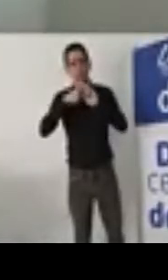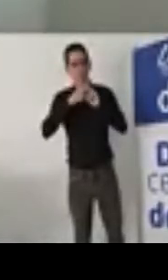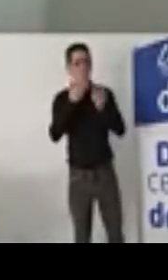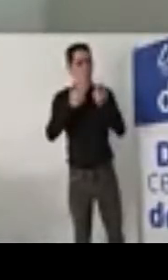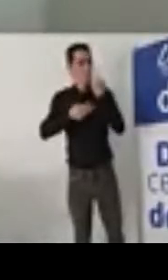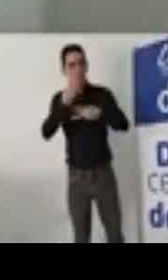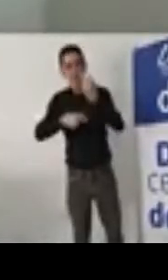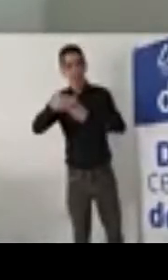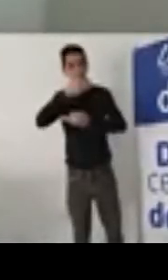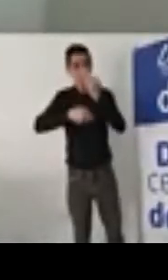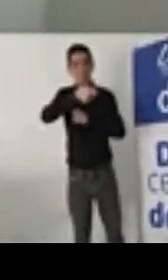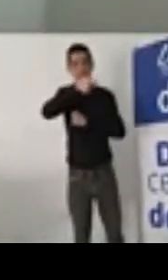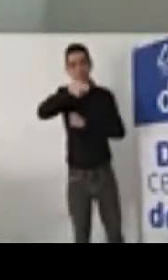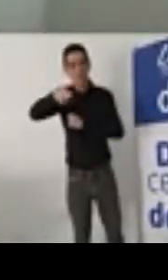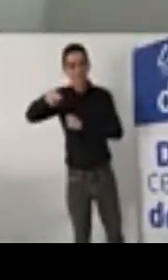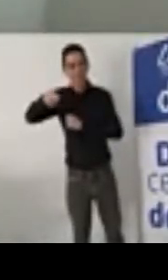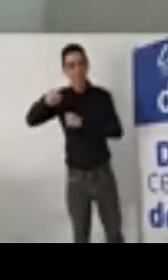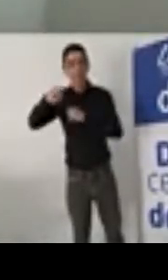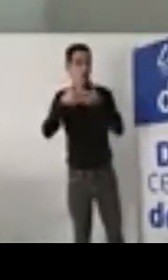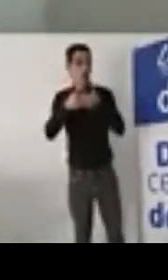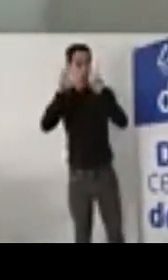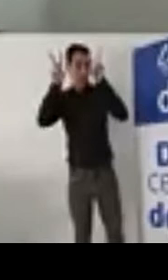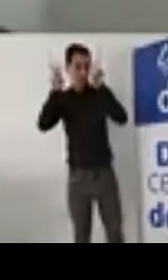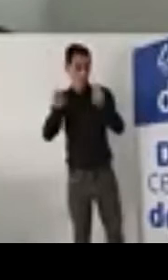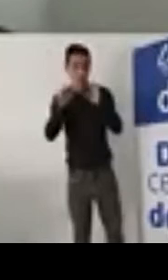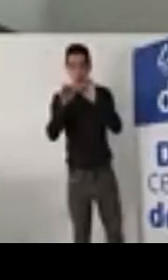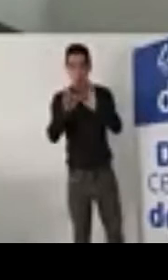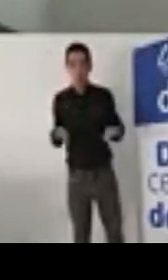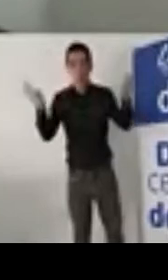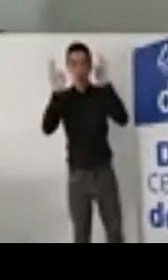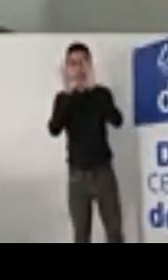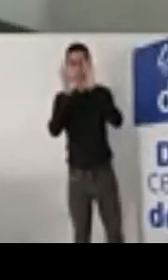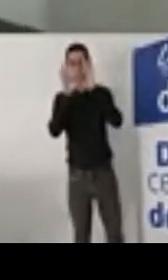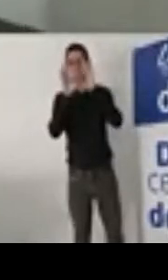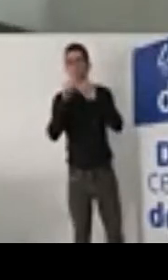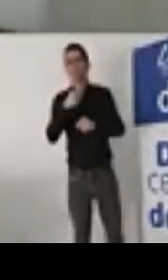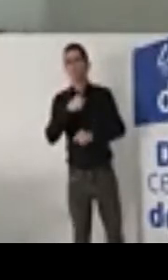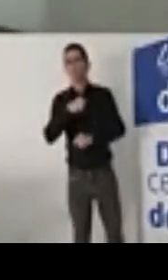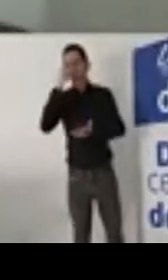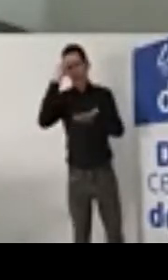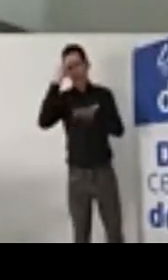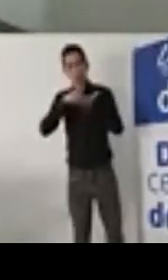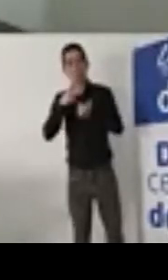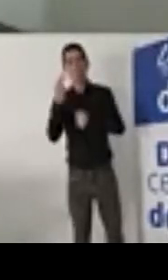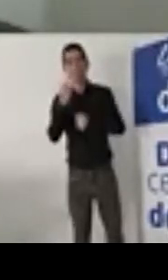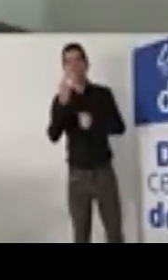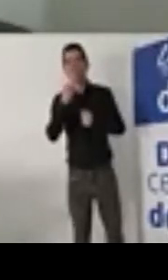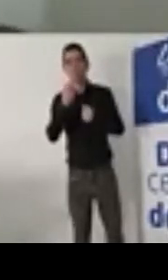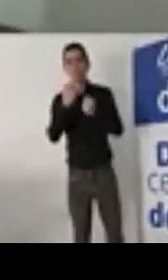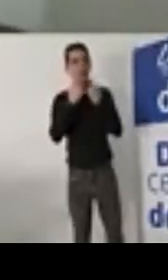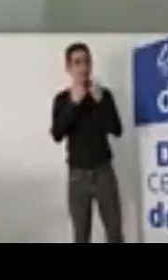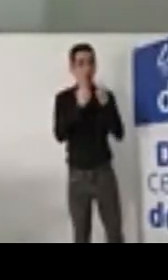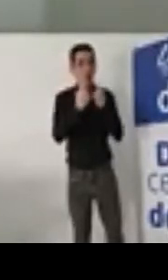Un tema muy importante. Yo creo que sin duda tenemos que tener más espacios para debatir y